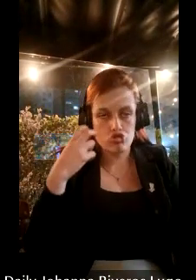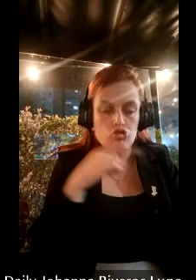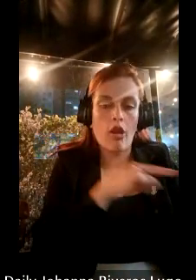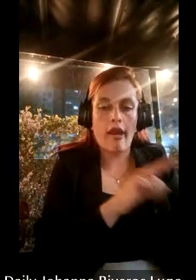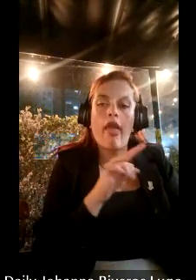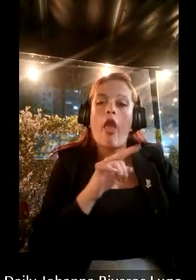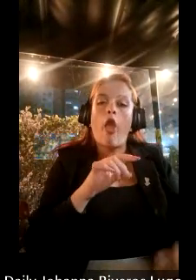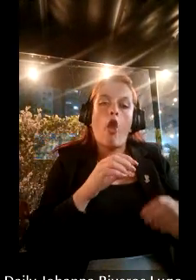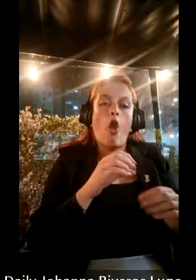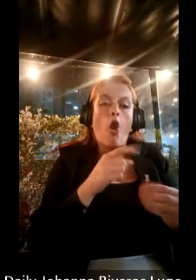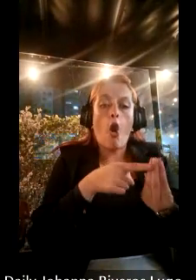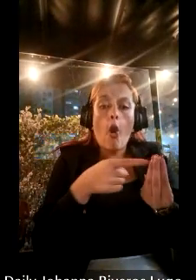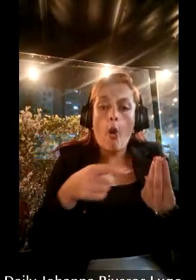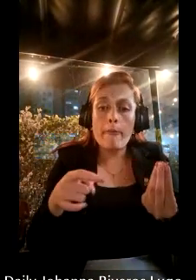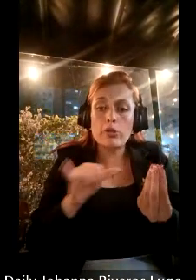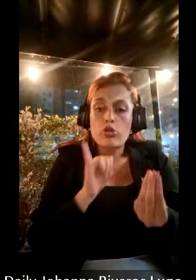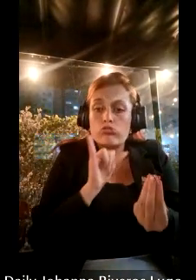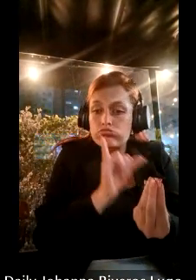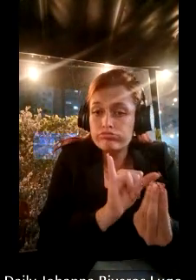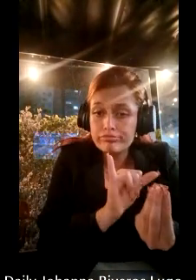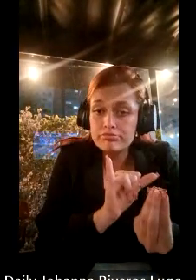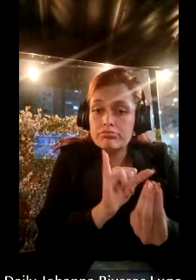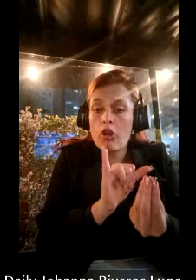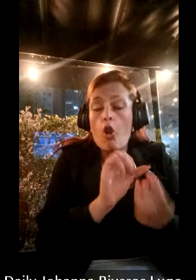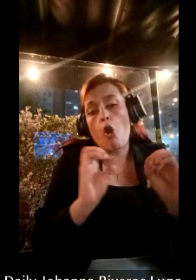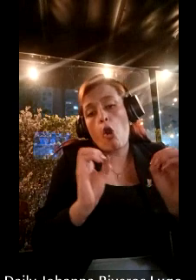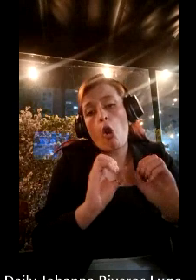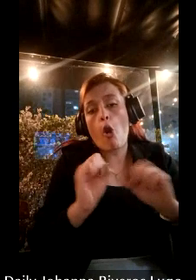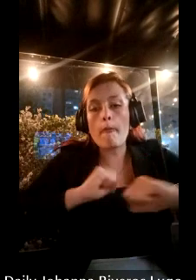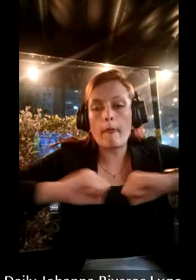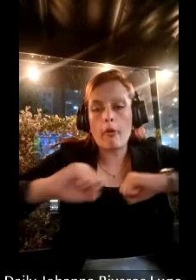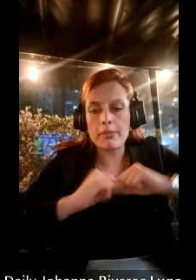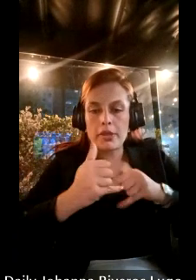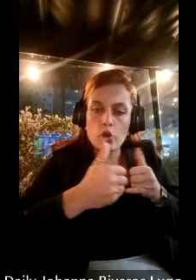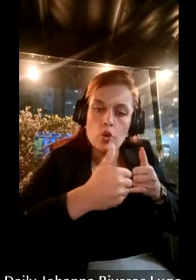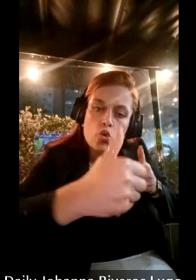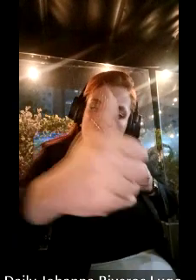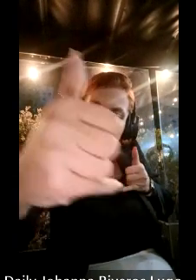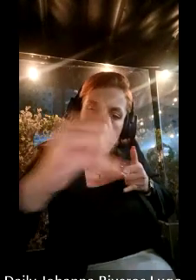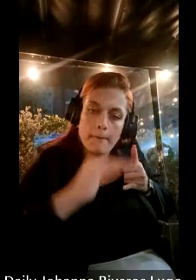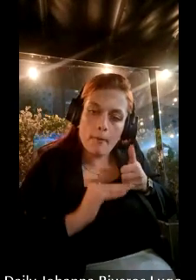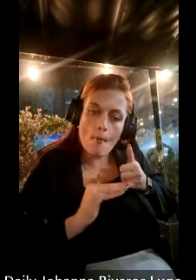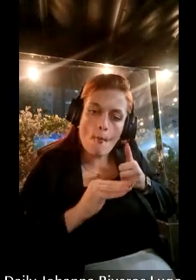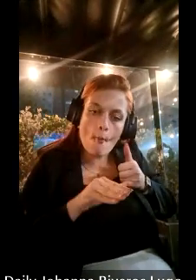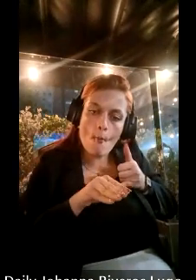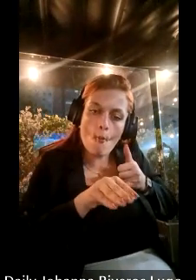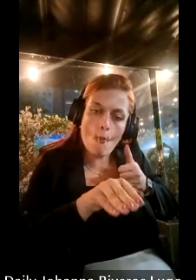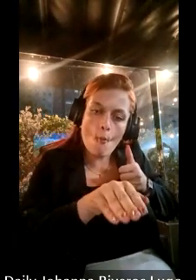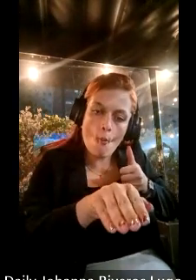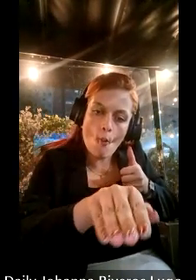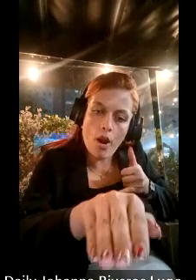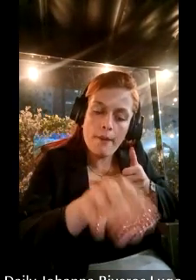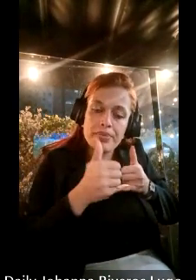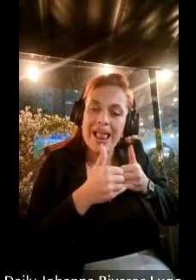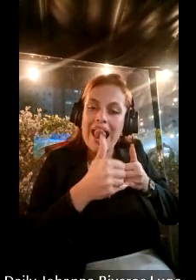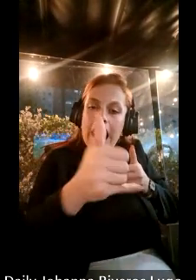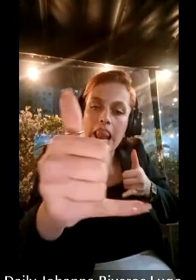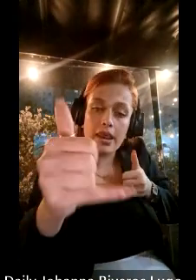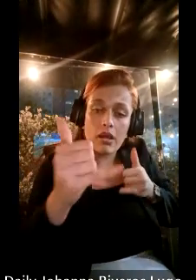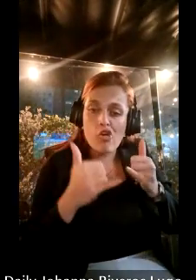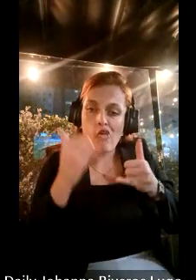en reposo o en movimiento rectilíneo uniforme, es decir, se moverá en línea recta con velocidad constante,